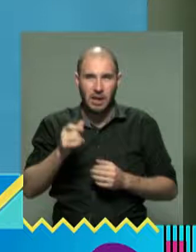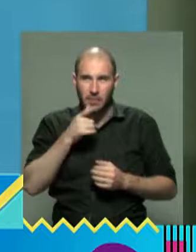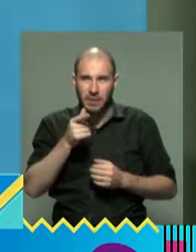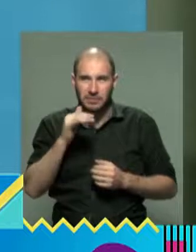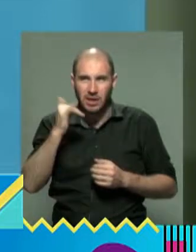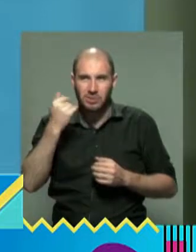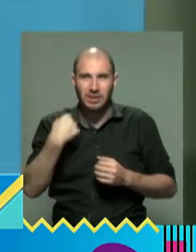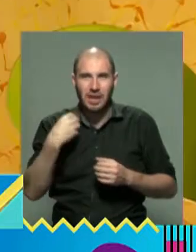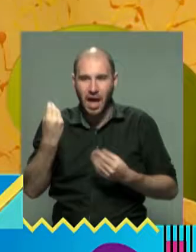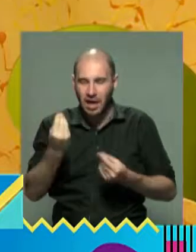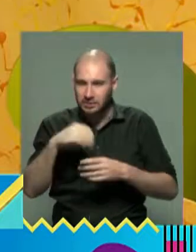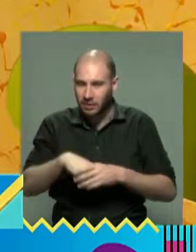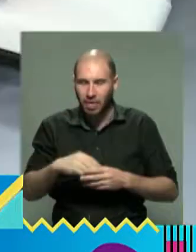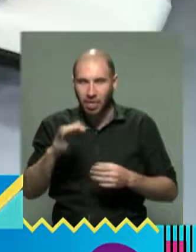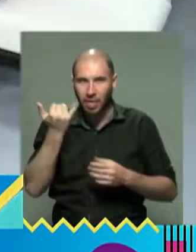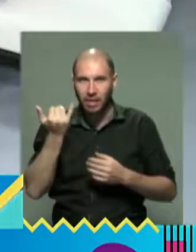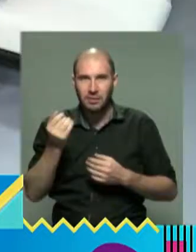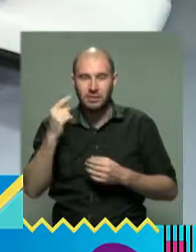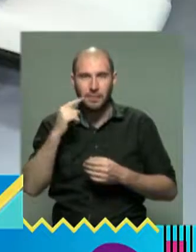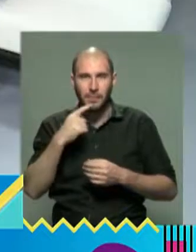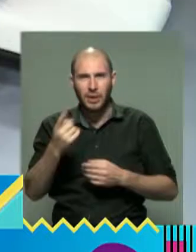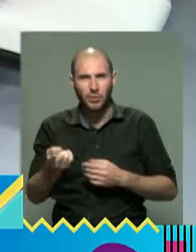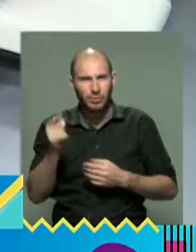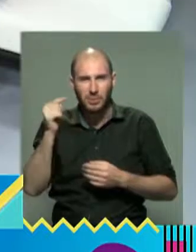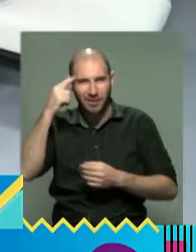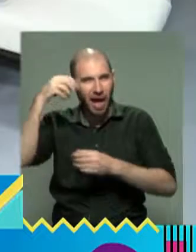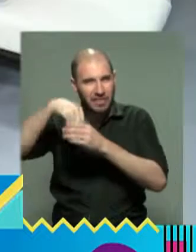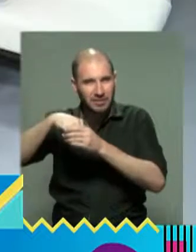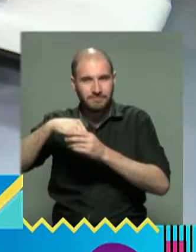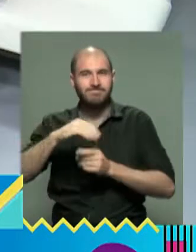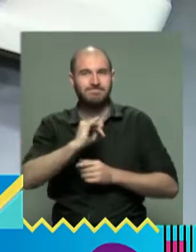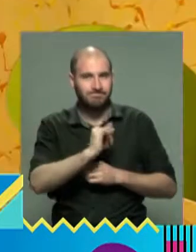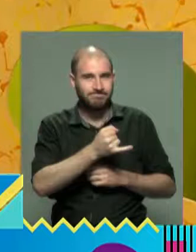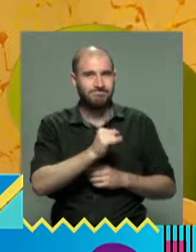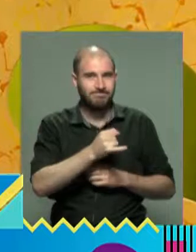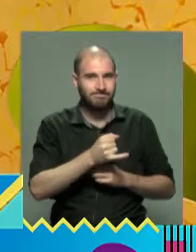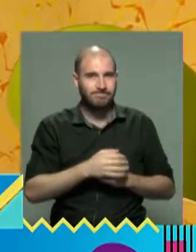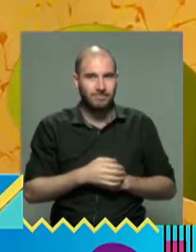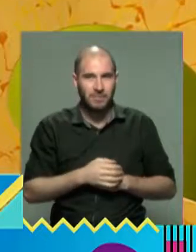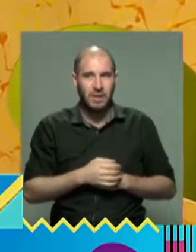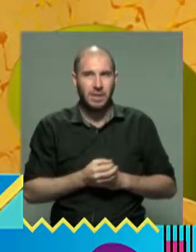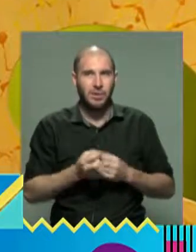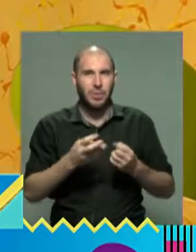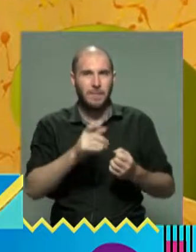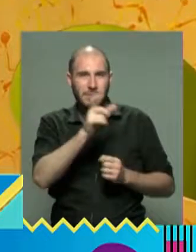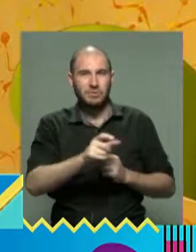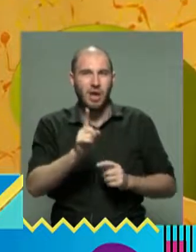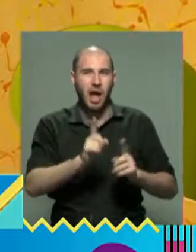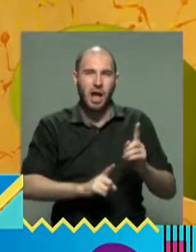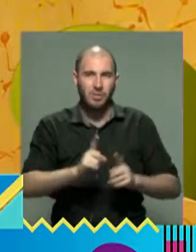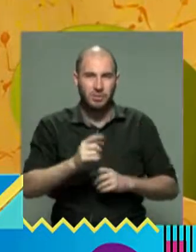preguntar qué estoy haciendo acá? ¿Te llegó en algún momento eso en tu cabeza? Sí, lamentablemente por la gente que a